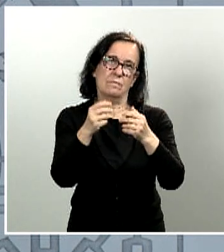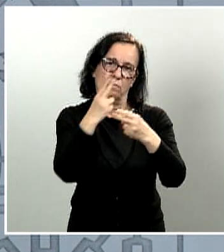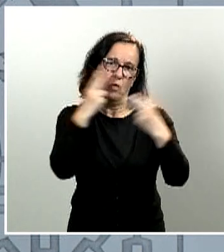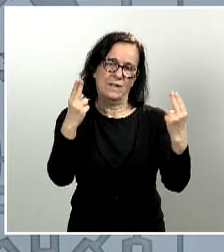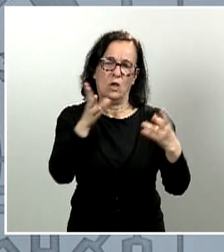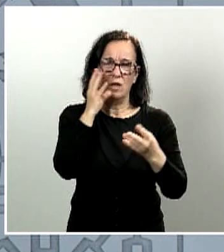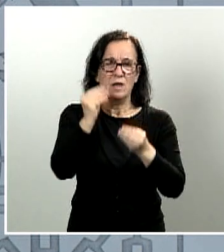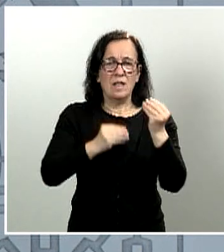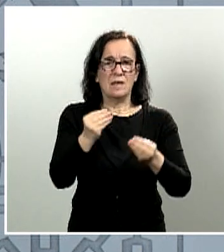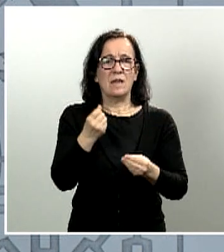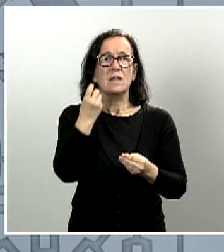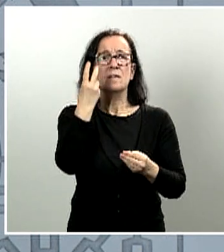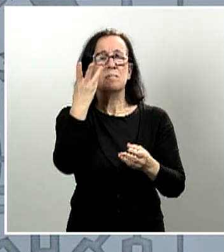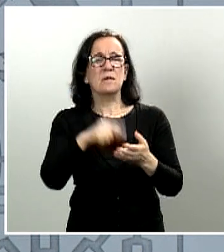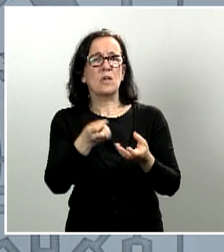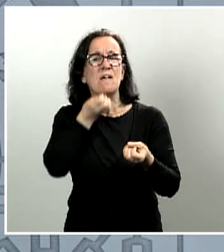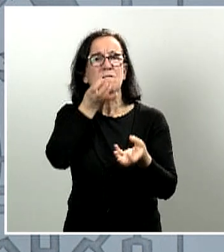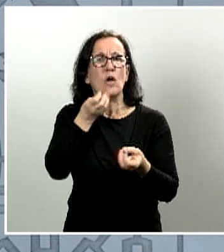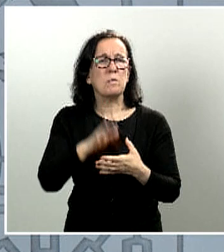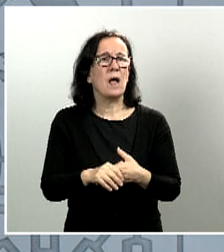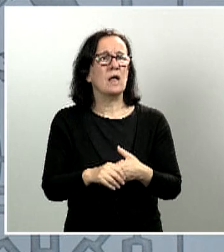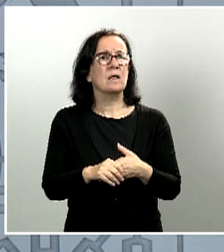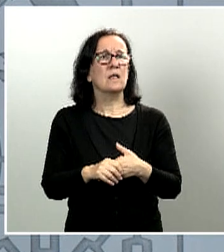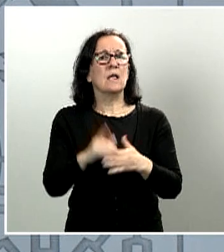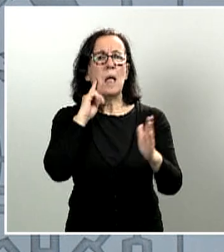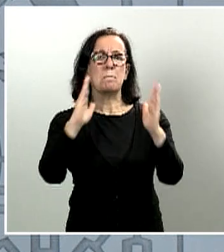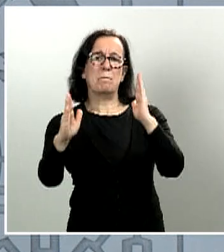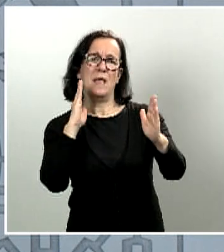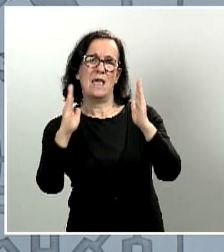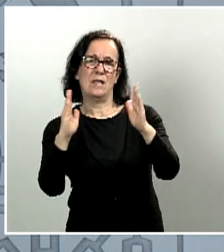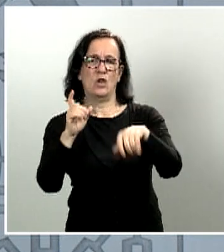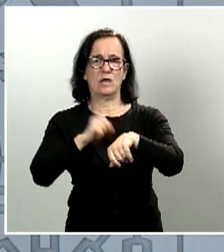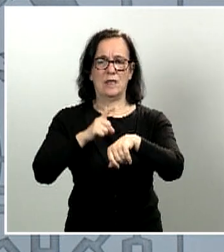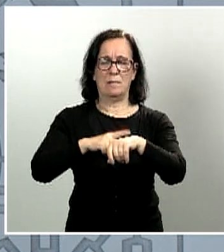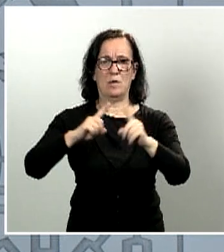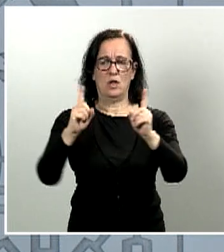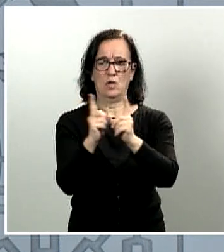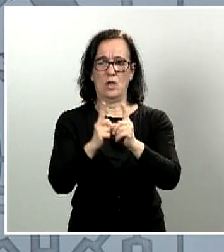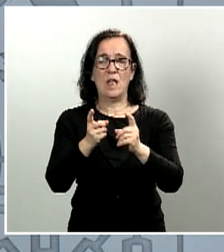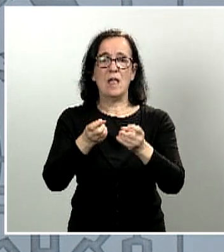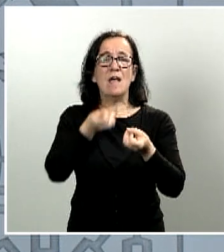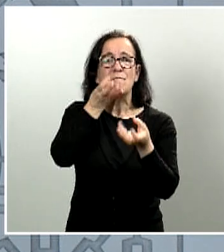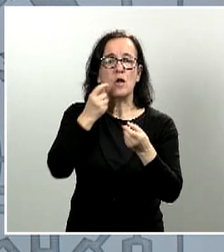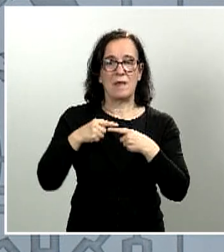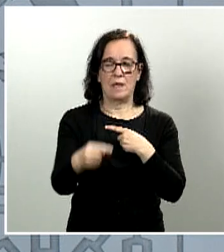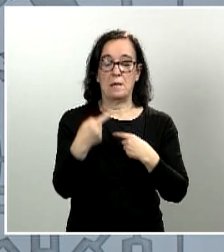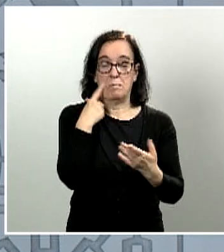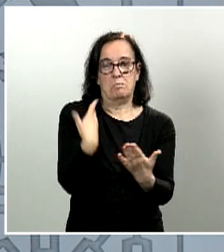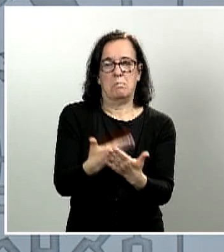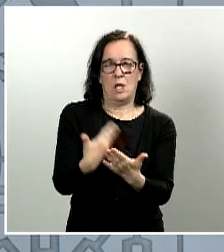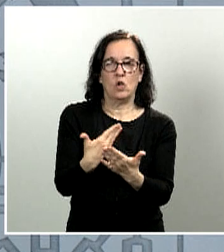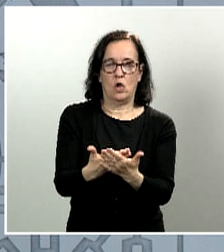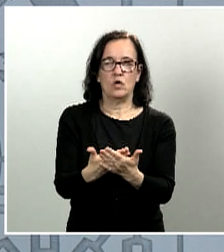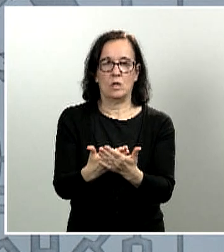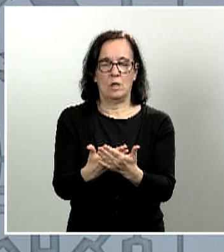algún momento se haya informado durante algún periodo de tiempo corto de ellas en los informes diarios, sí que me consta que hace